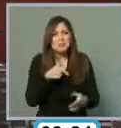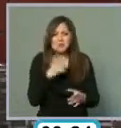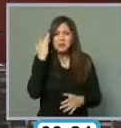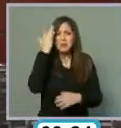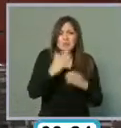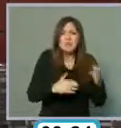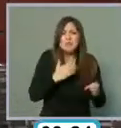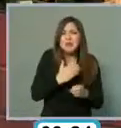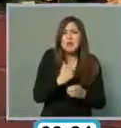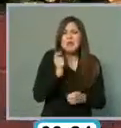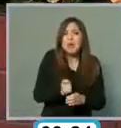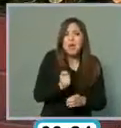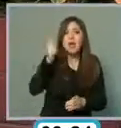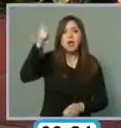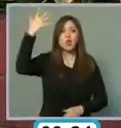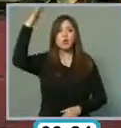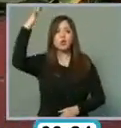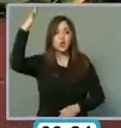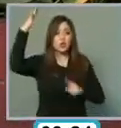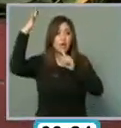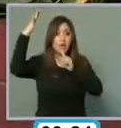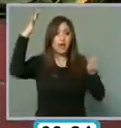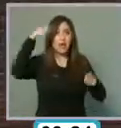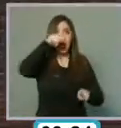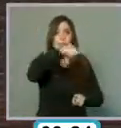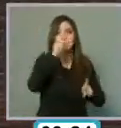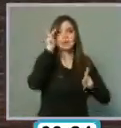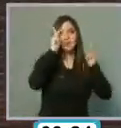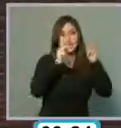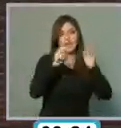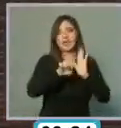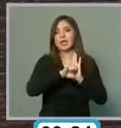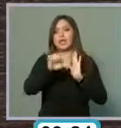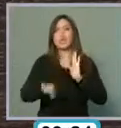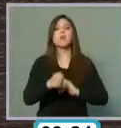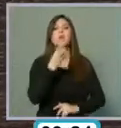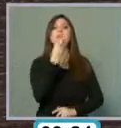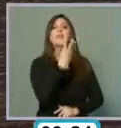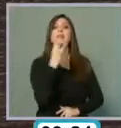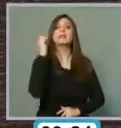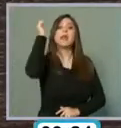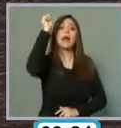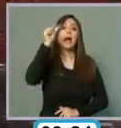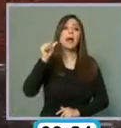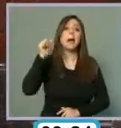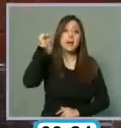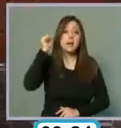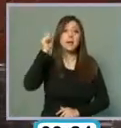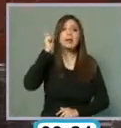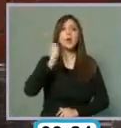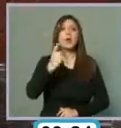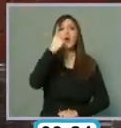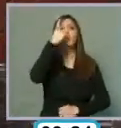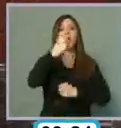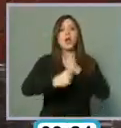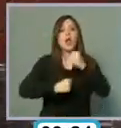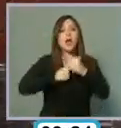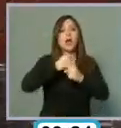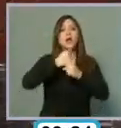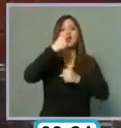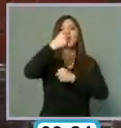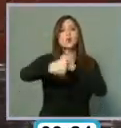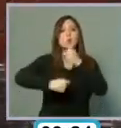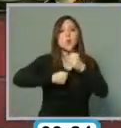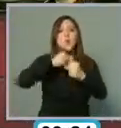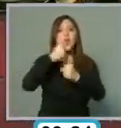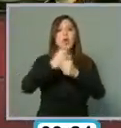visita a ti. ¿Qué día naciste? El 3 de abril. El 3 de abril. Soy Aries. Cada año el sol entra a tu vida el 3